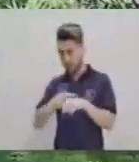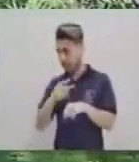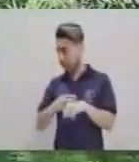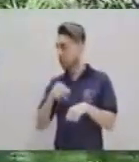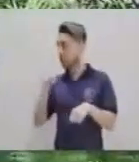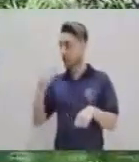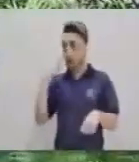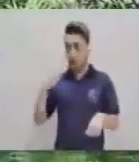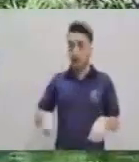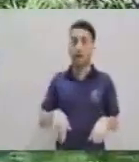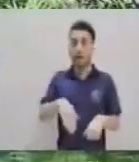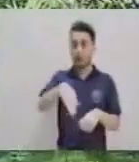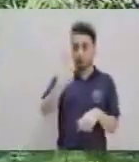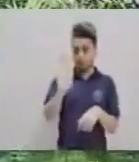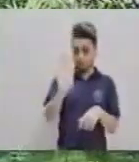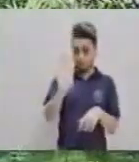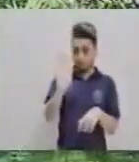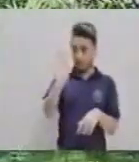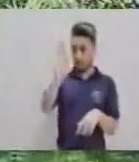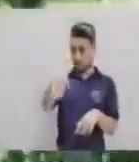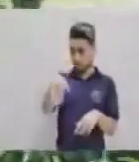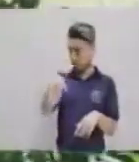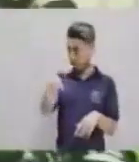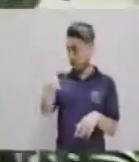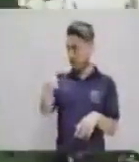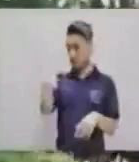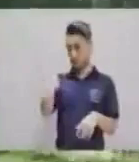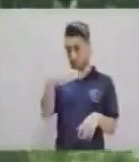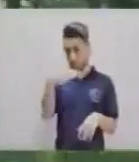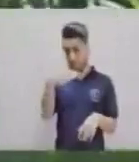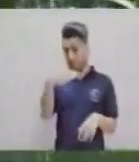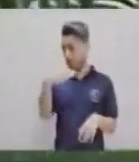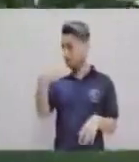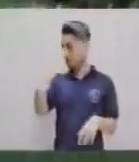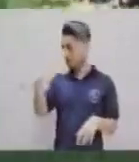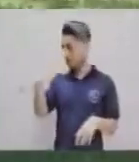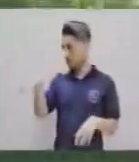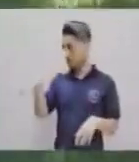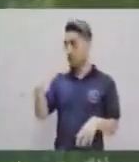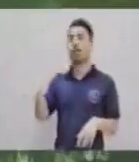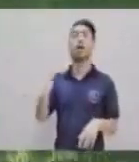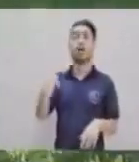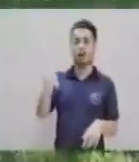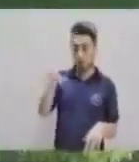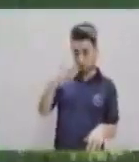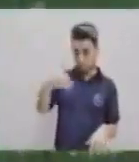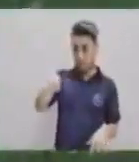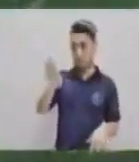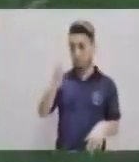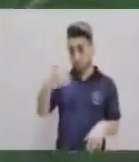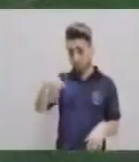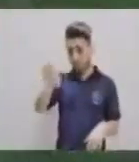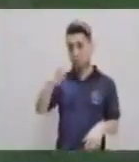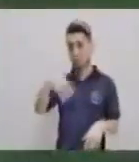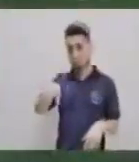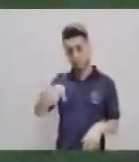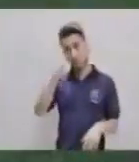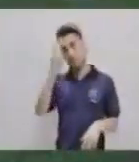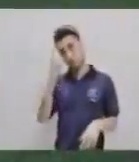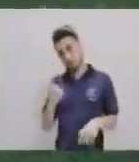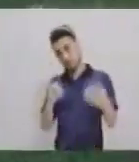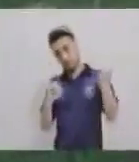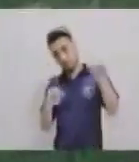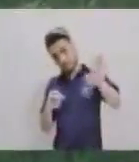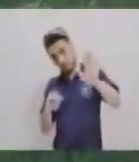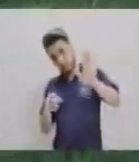ahora hacemos hacia los lados y círculos. De igual forma lo hacemos con el pie izquierdo,